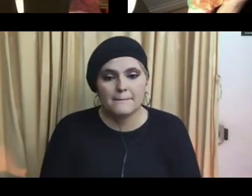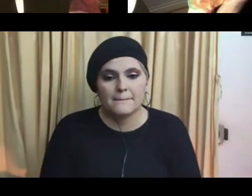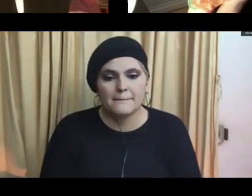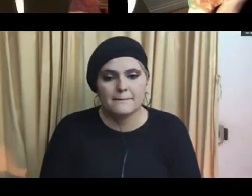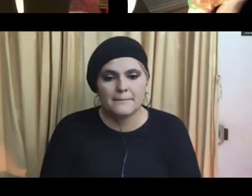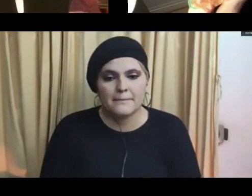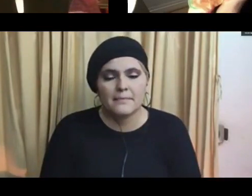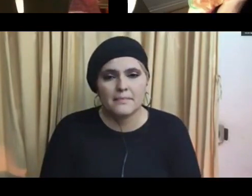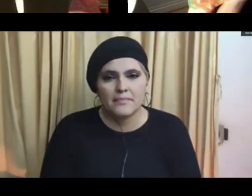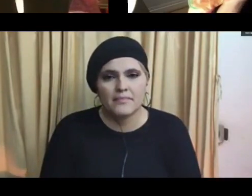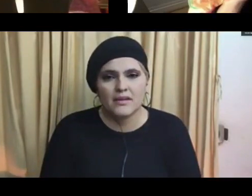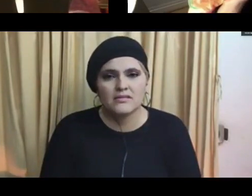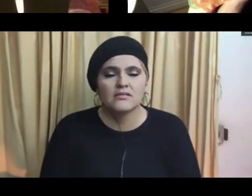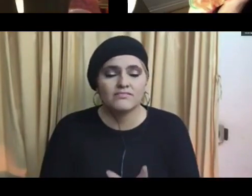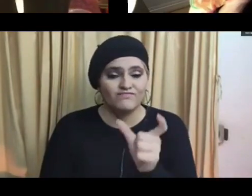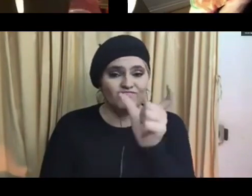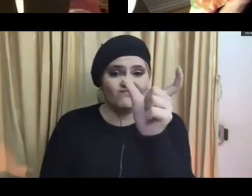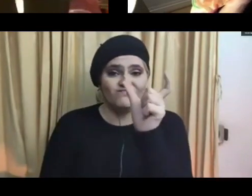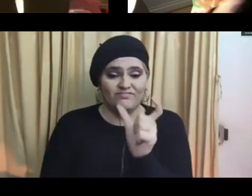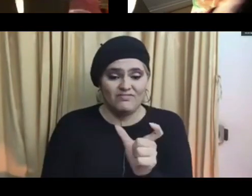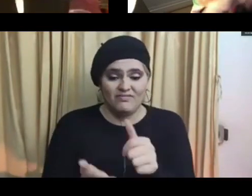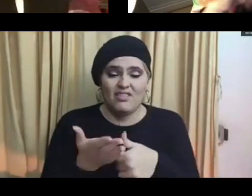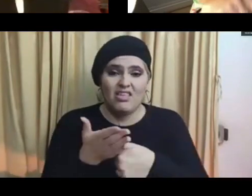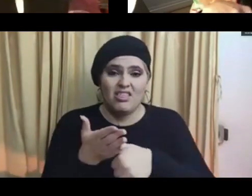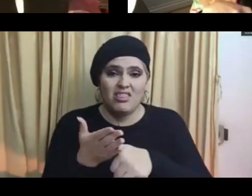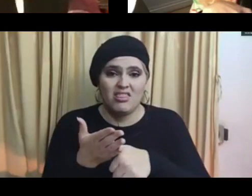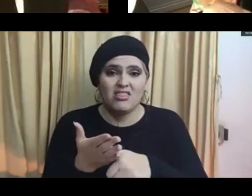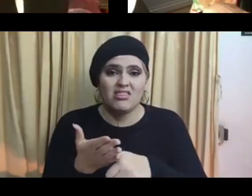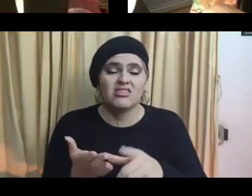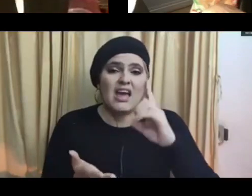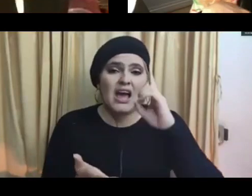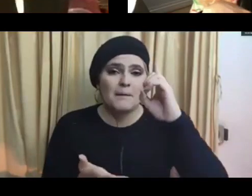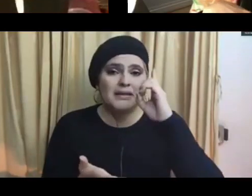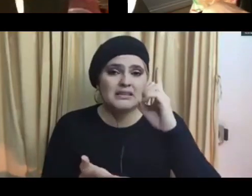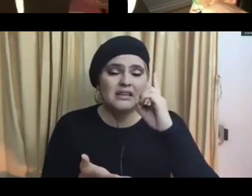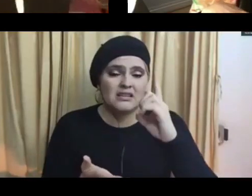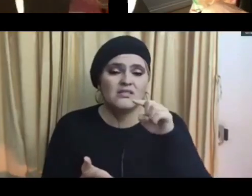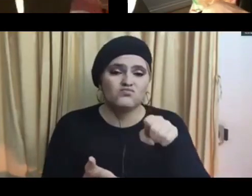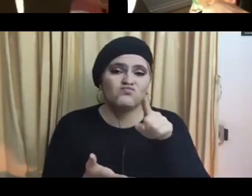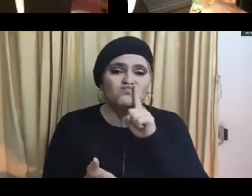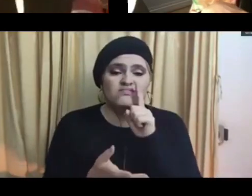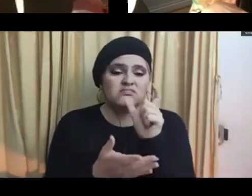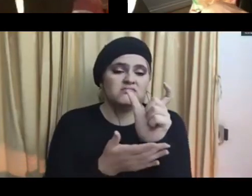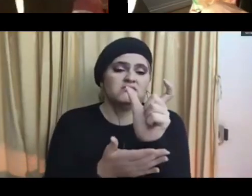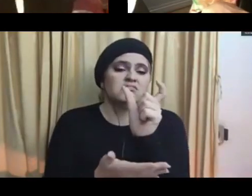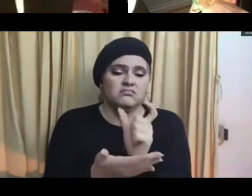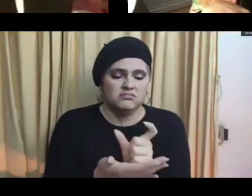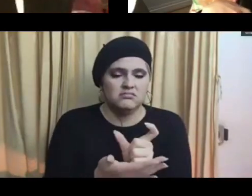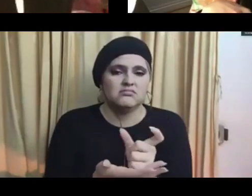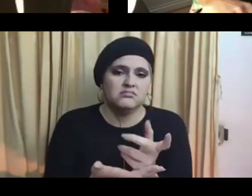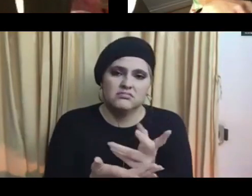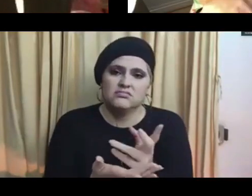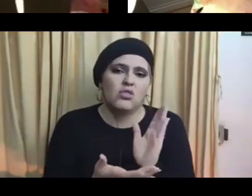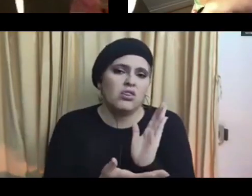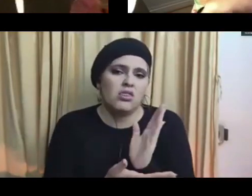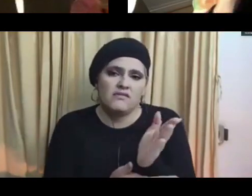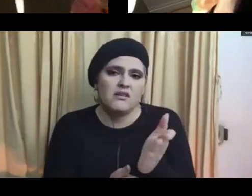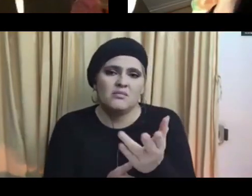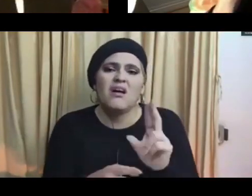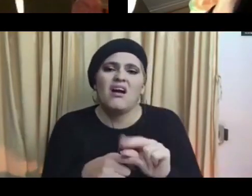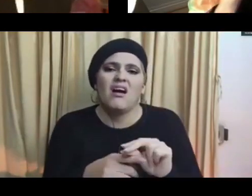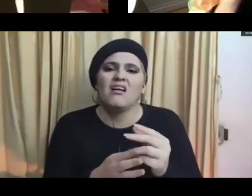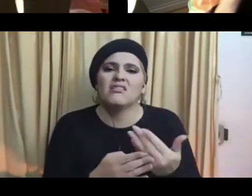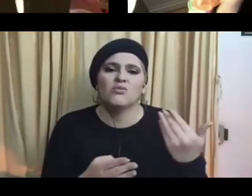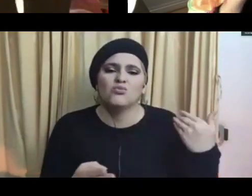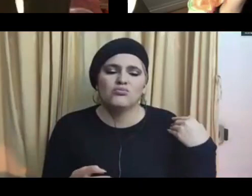la credencial de discapacidad con ese término y por eso, por ejemplo, hay oficina